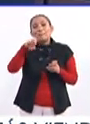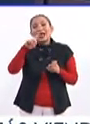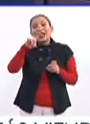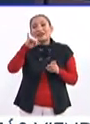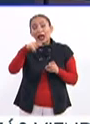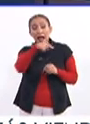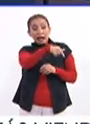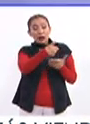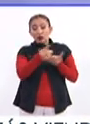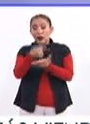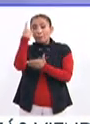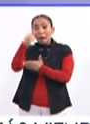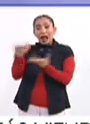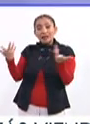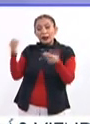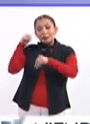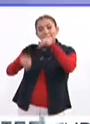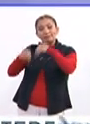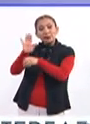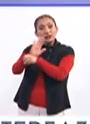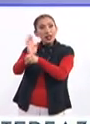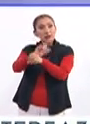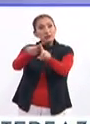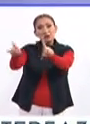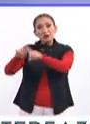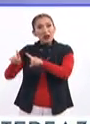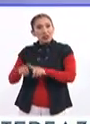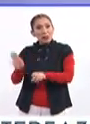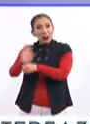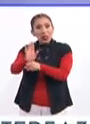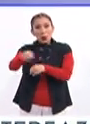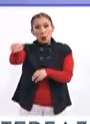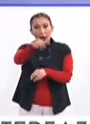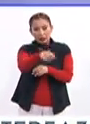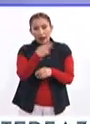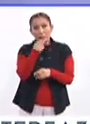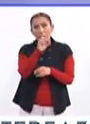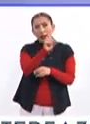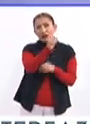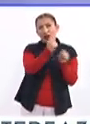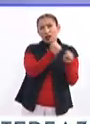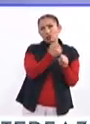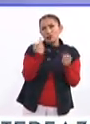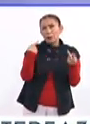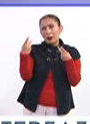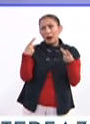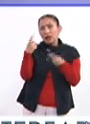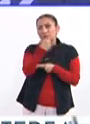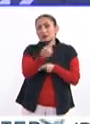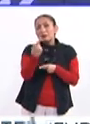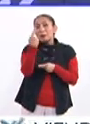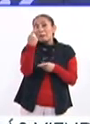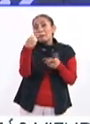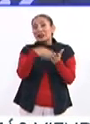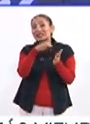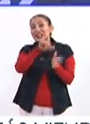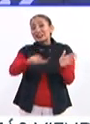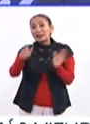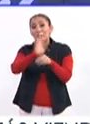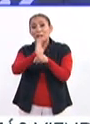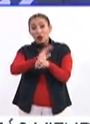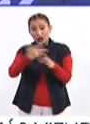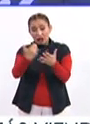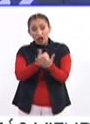la producción de cine. Muy prolífera además. Muy, muy importante. Estamos hablando que en 20 años se han producido más de 1.600 películas que han